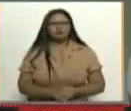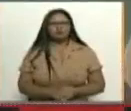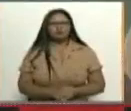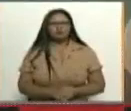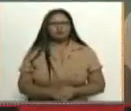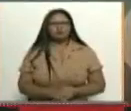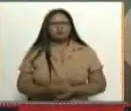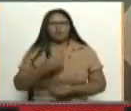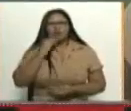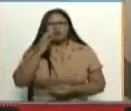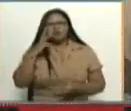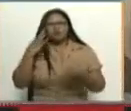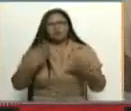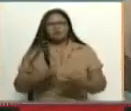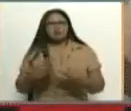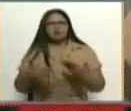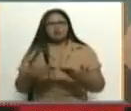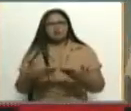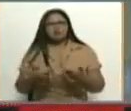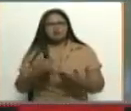formal o algo así que uno diga?